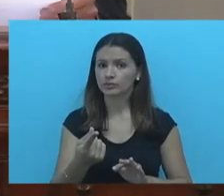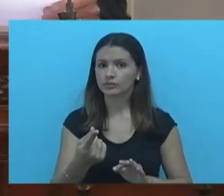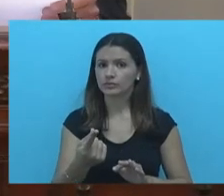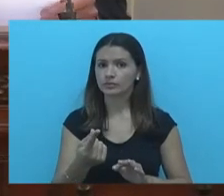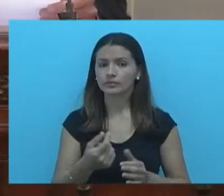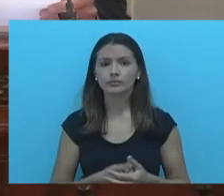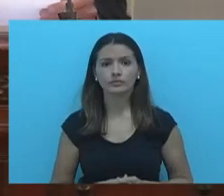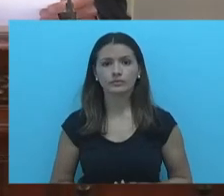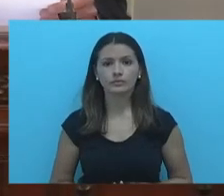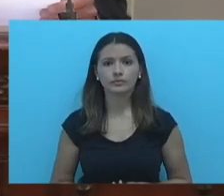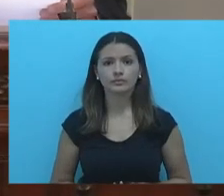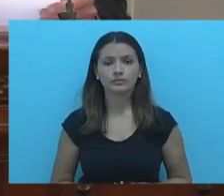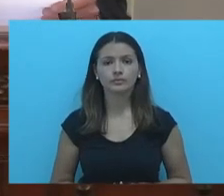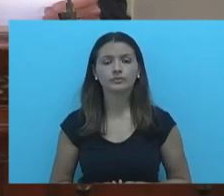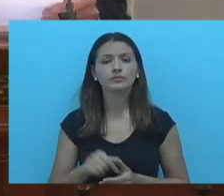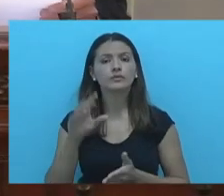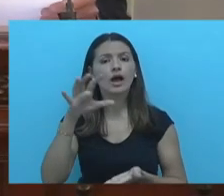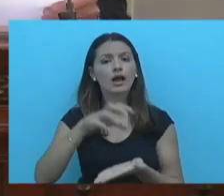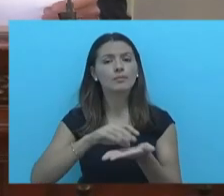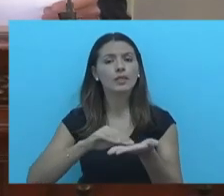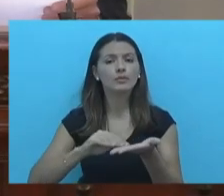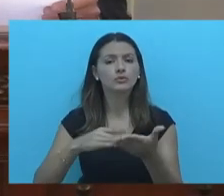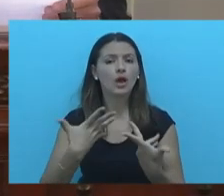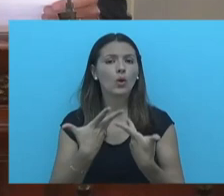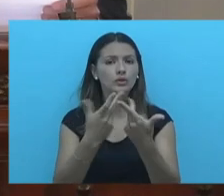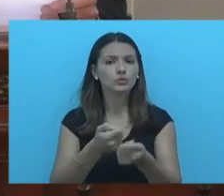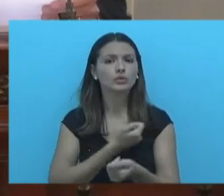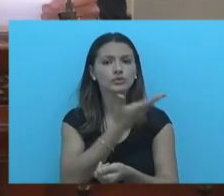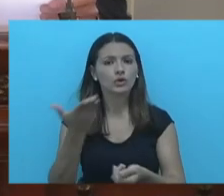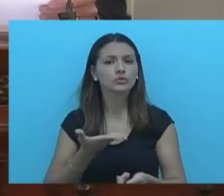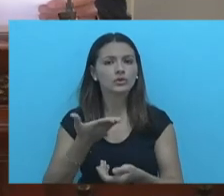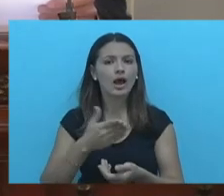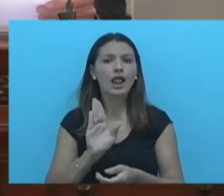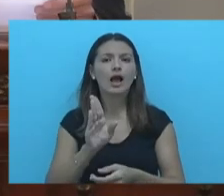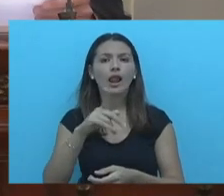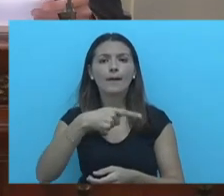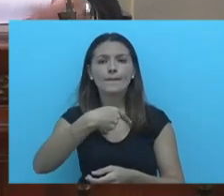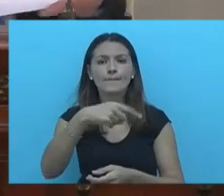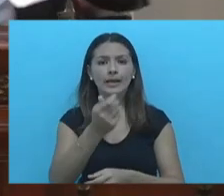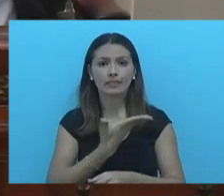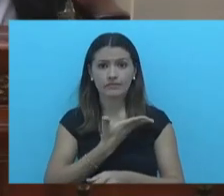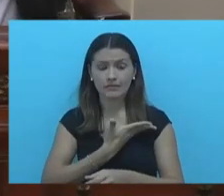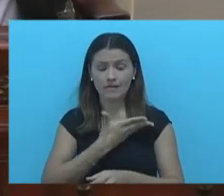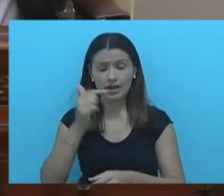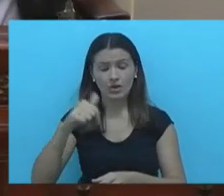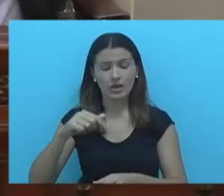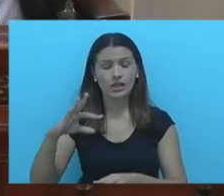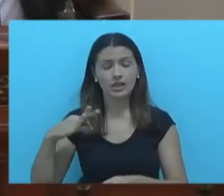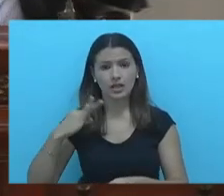cual esta Cámara de Diputados resuelve otorgar las ayudas sociales correspondientes al mes de febrero del 2018.